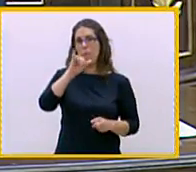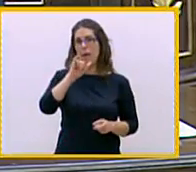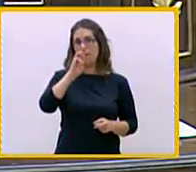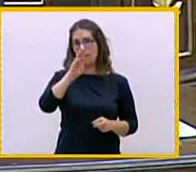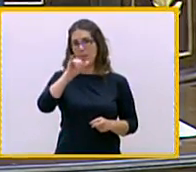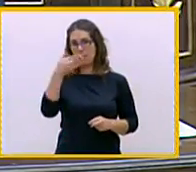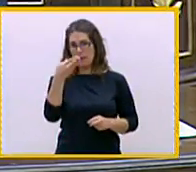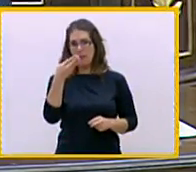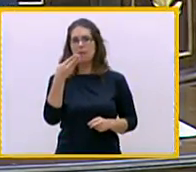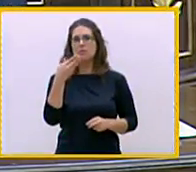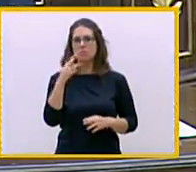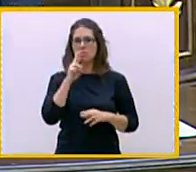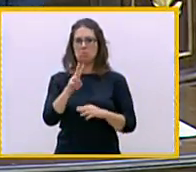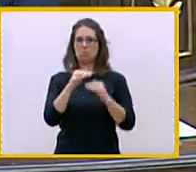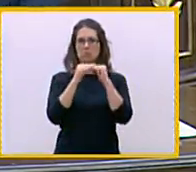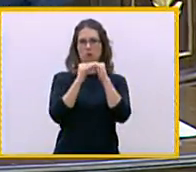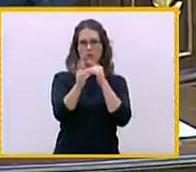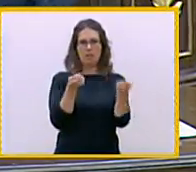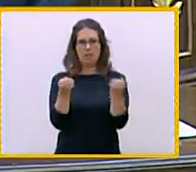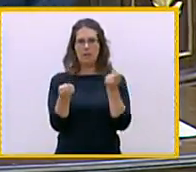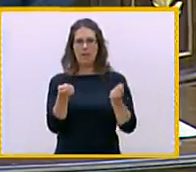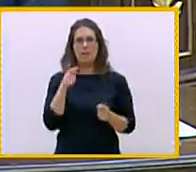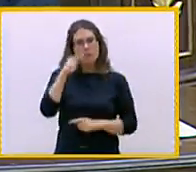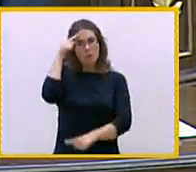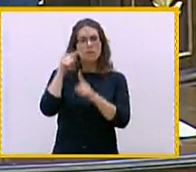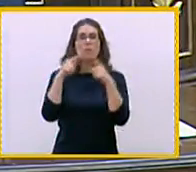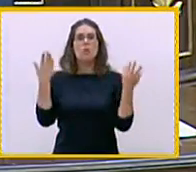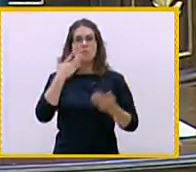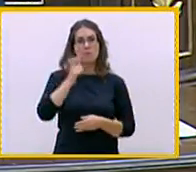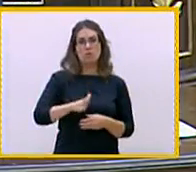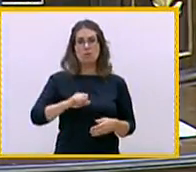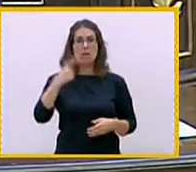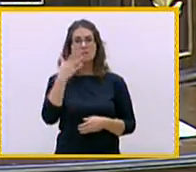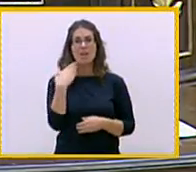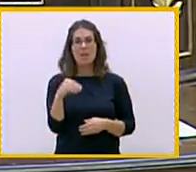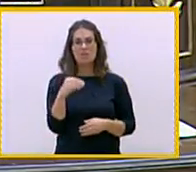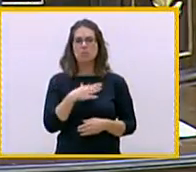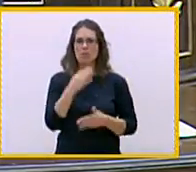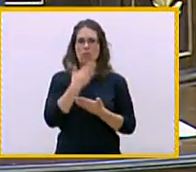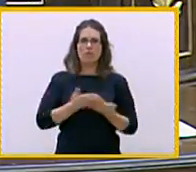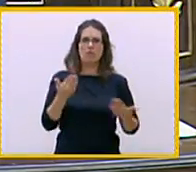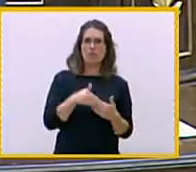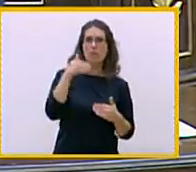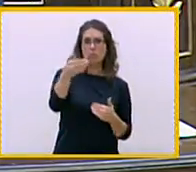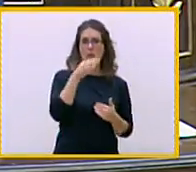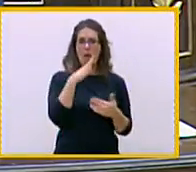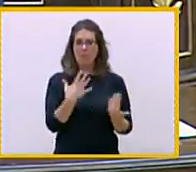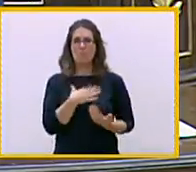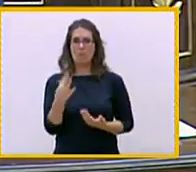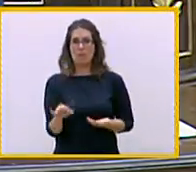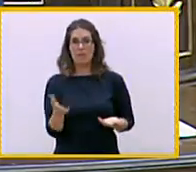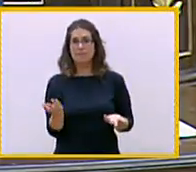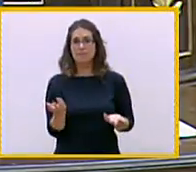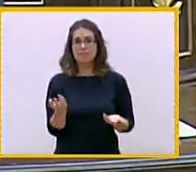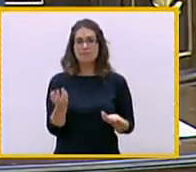sostenibilidad. Sirve para que los trabajadores más jóvenes puedan confiar en el futuro y refuerza la